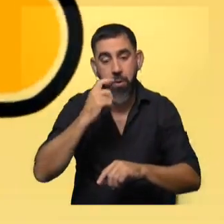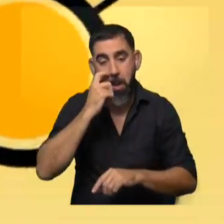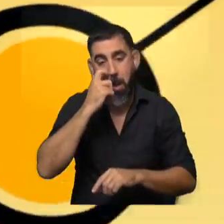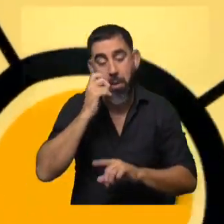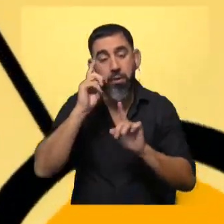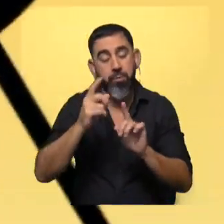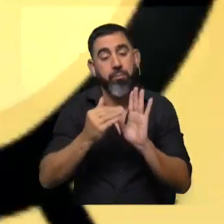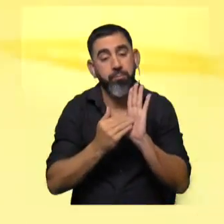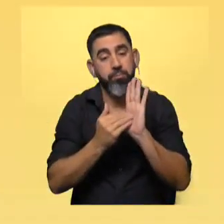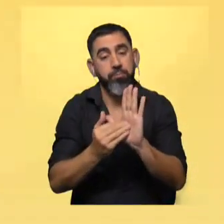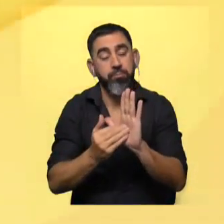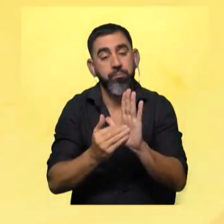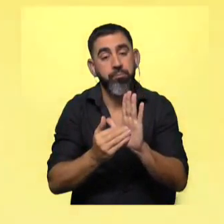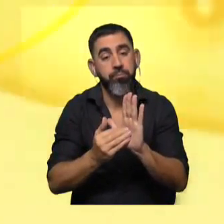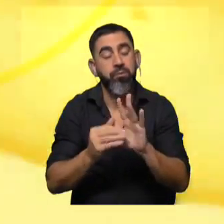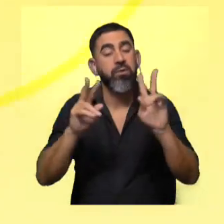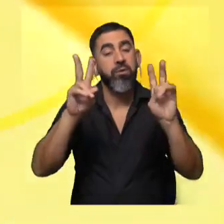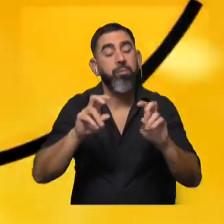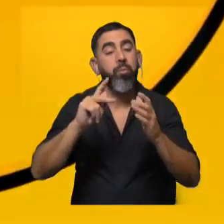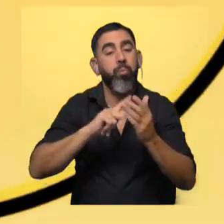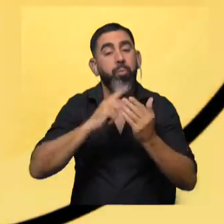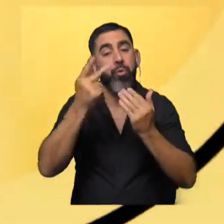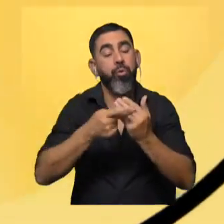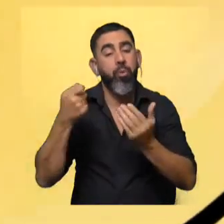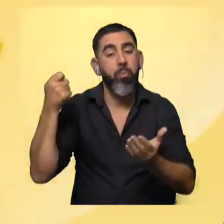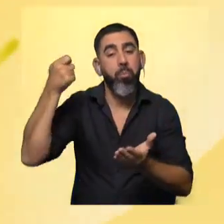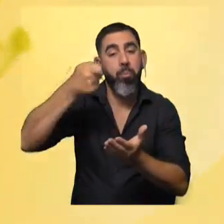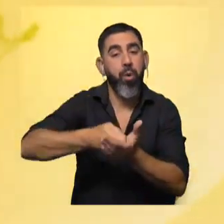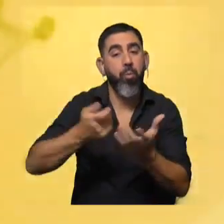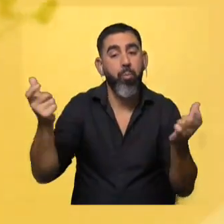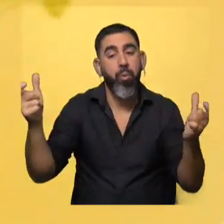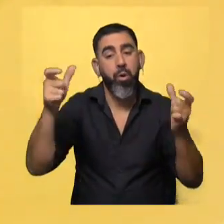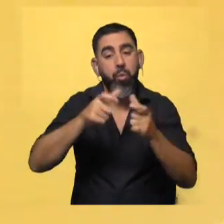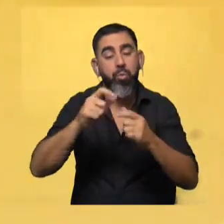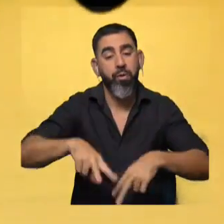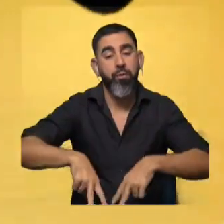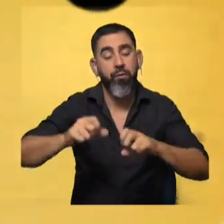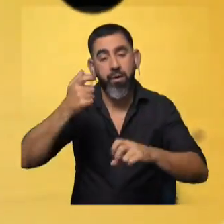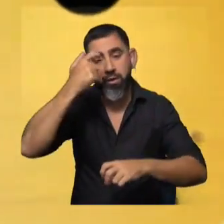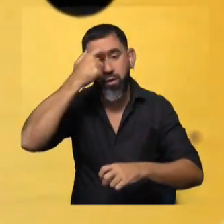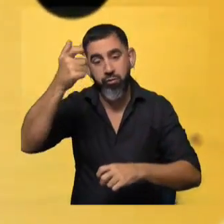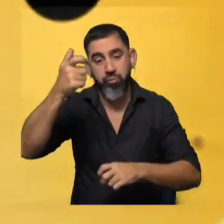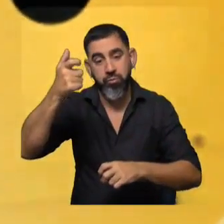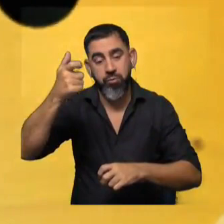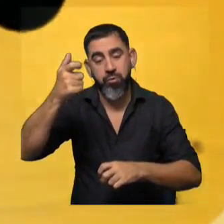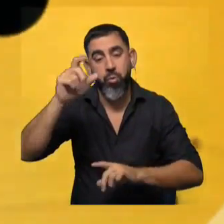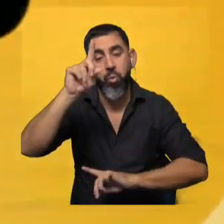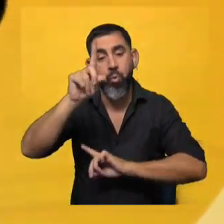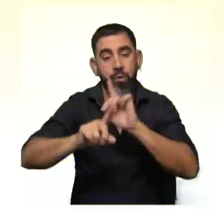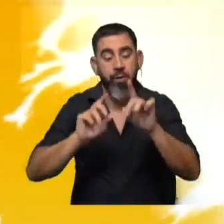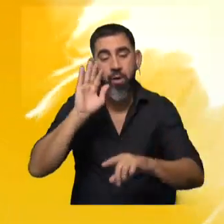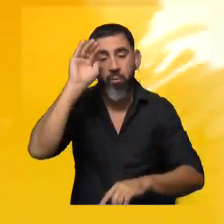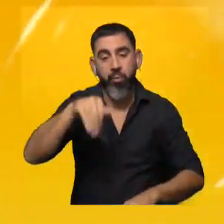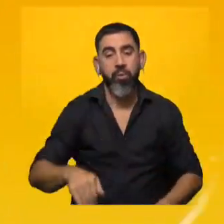y la presentación se realiza en el marco de un proyecto financiado por la Comisión Sectorial de Investigación Científica de la